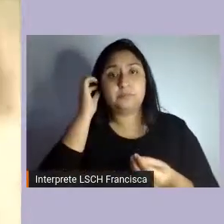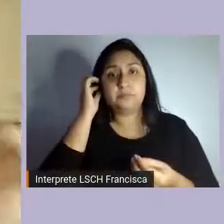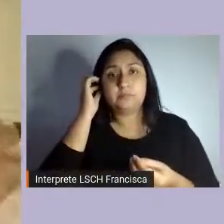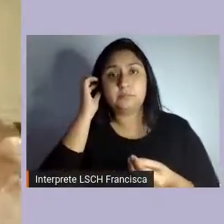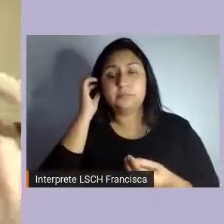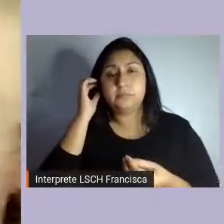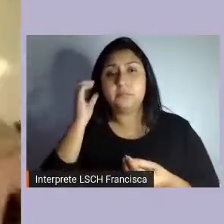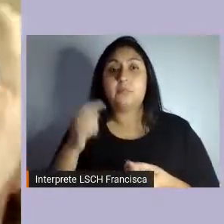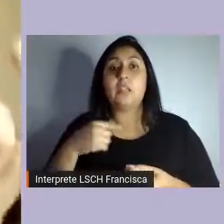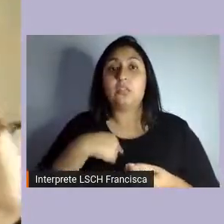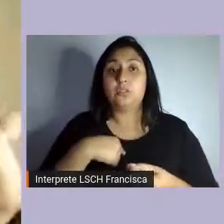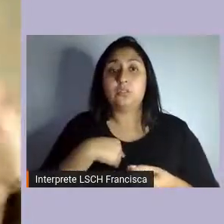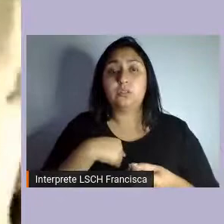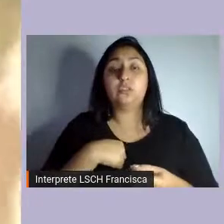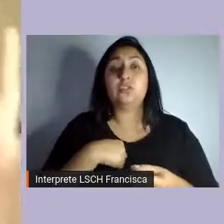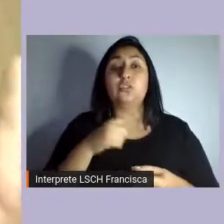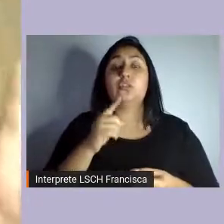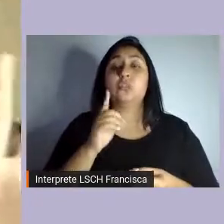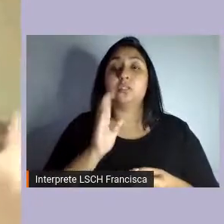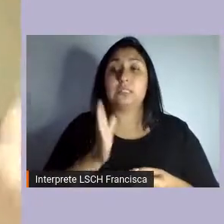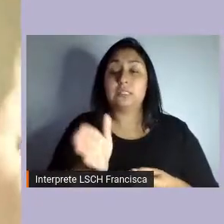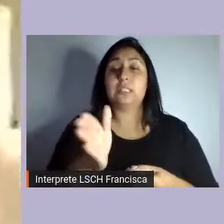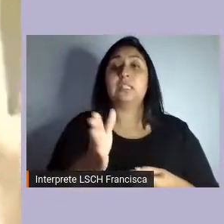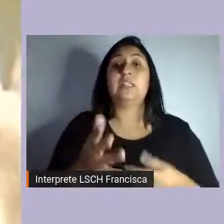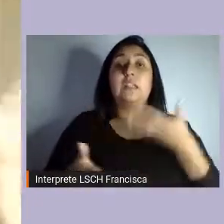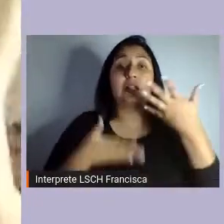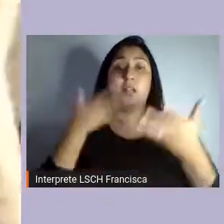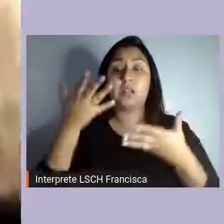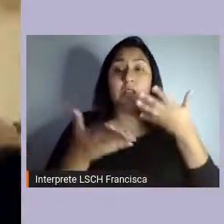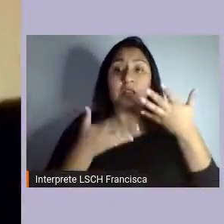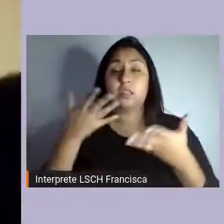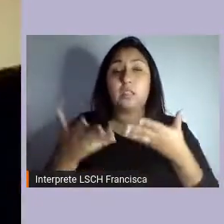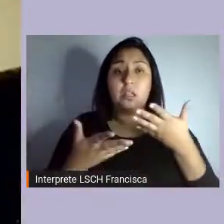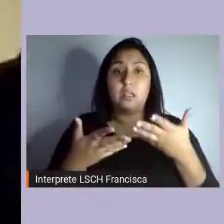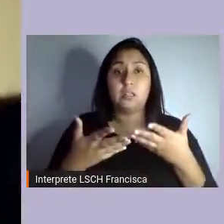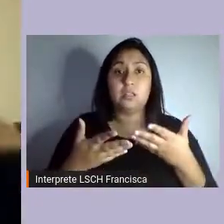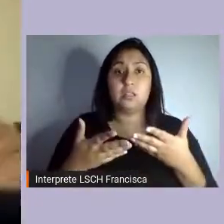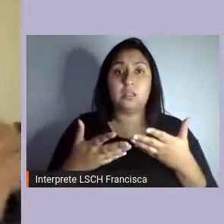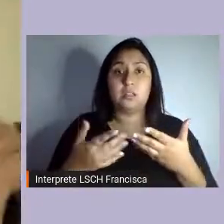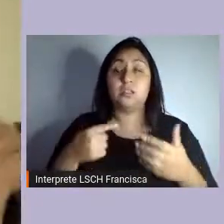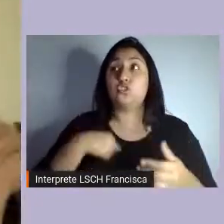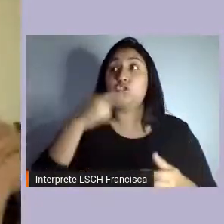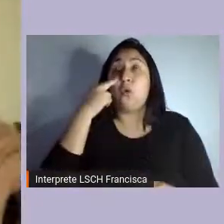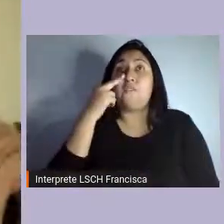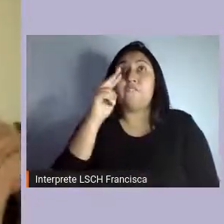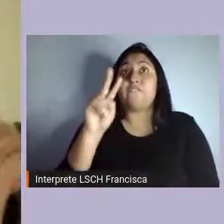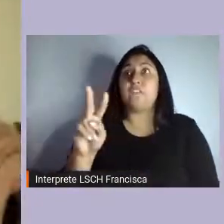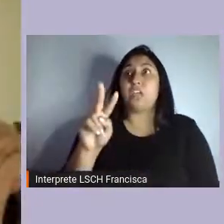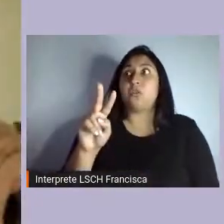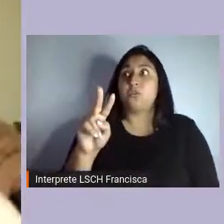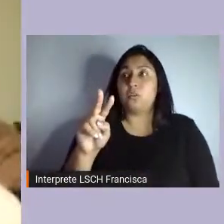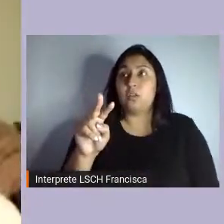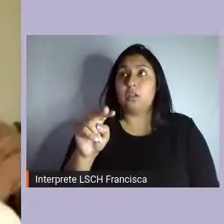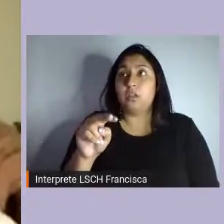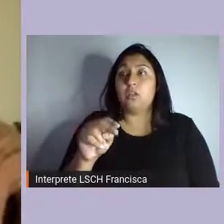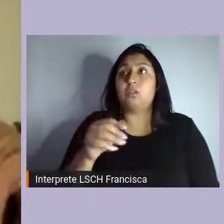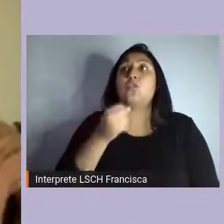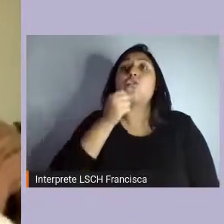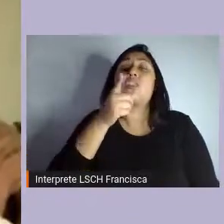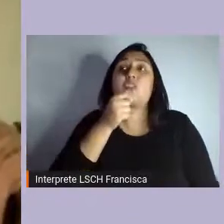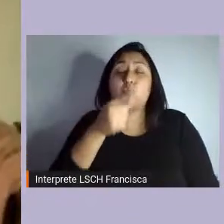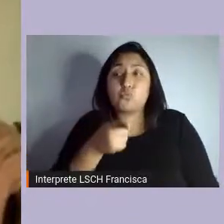parece que tengo que seguir cantando, pues paga la clientela. Y yo veo eso y lo denuncio. Pero aparece entonces